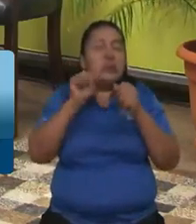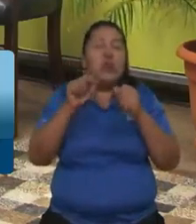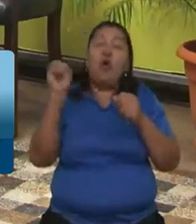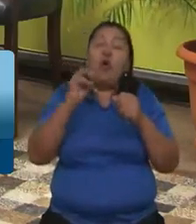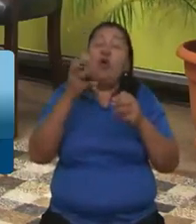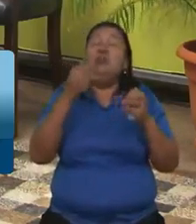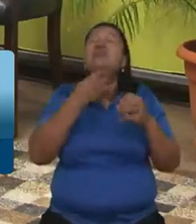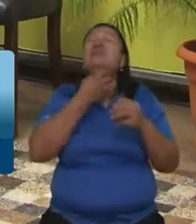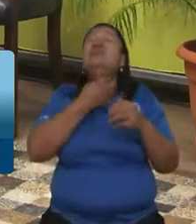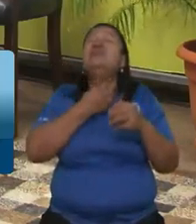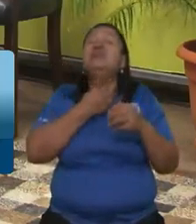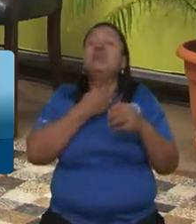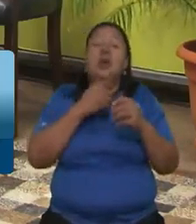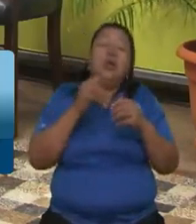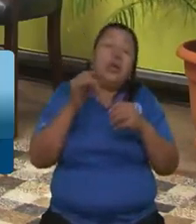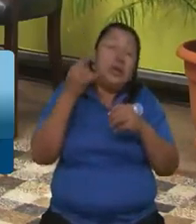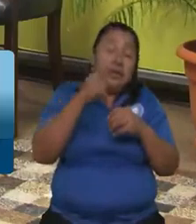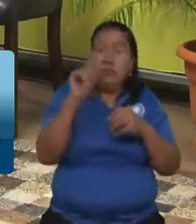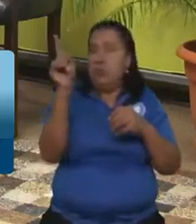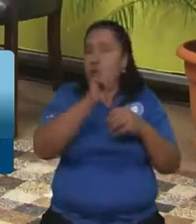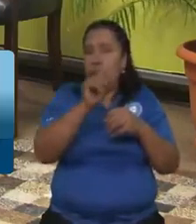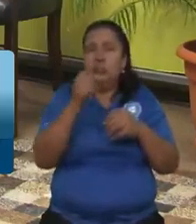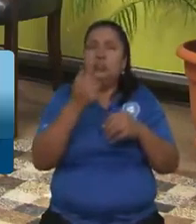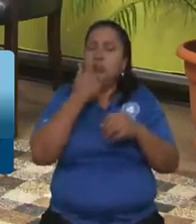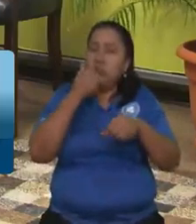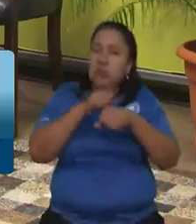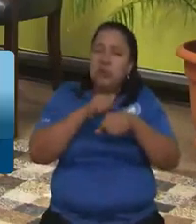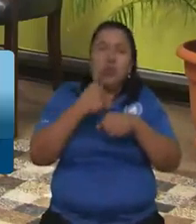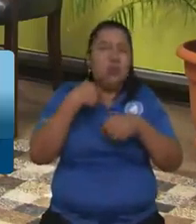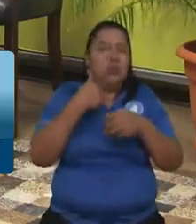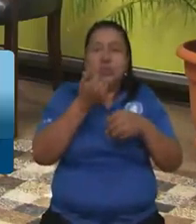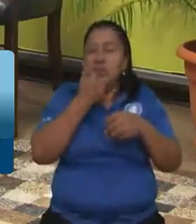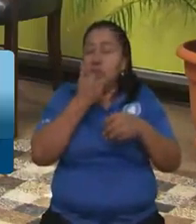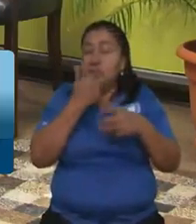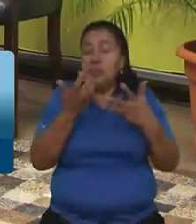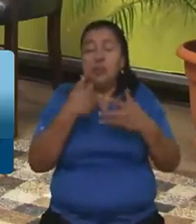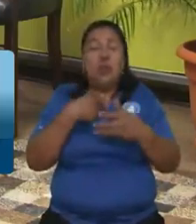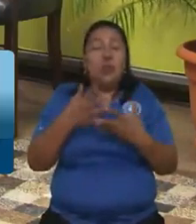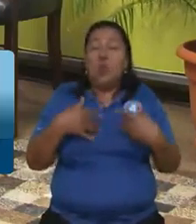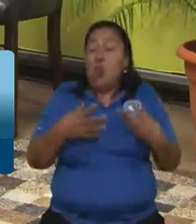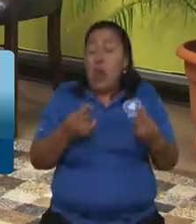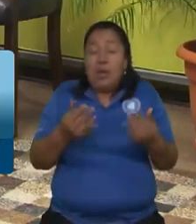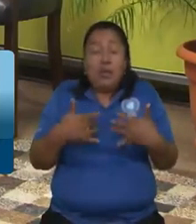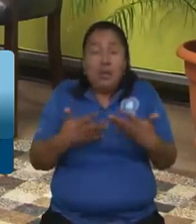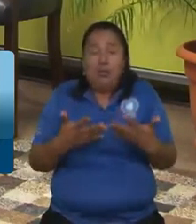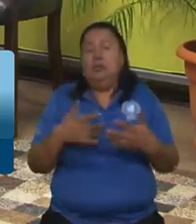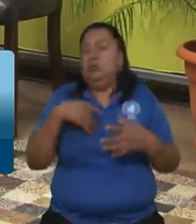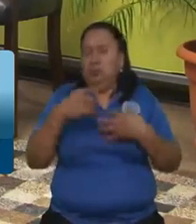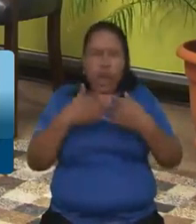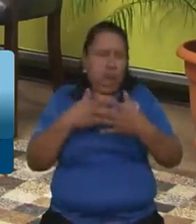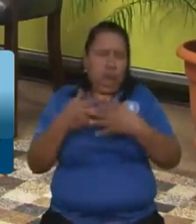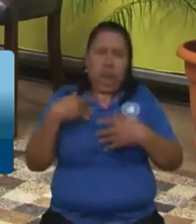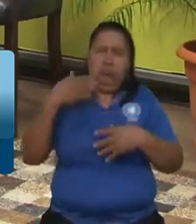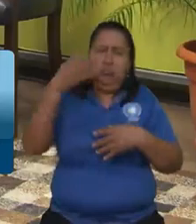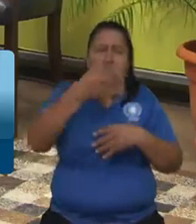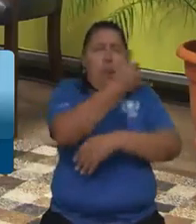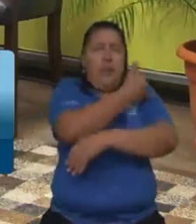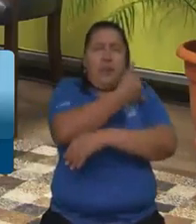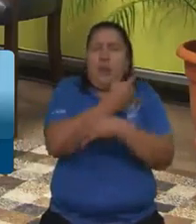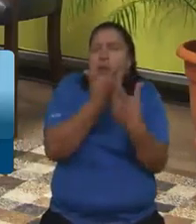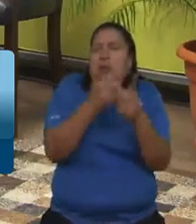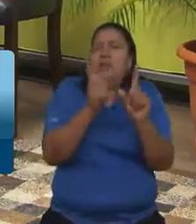debemos mejor llevarlas, dejarlas aparte e ir al médico en el caso cuando se presente algún resfriado, alguna picazón en